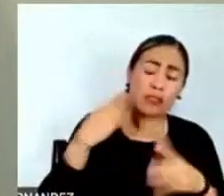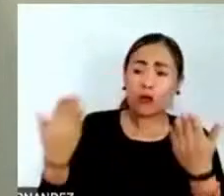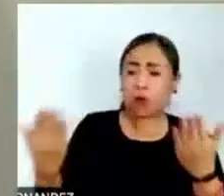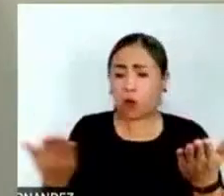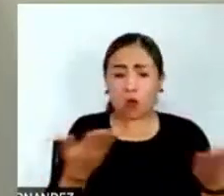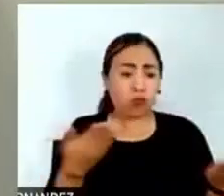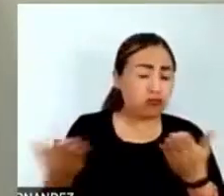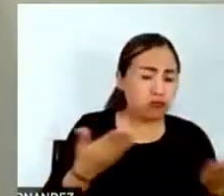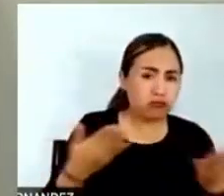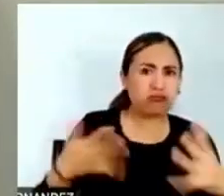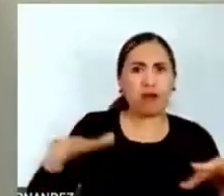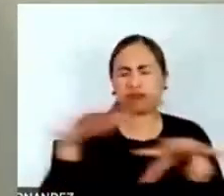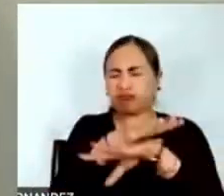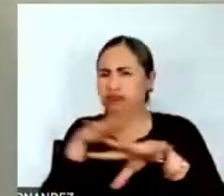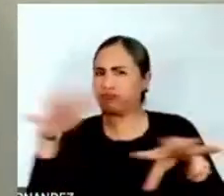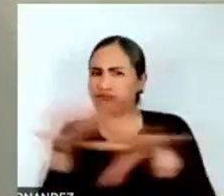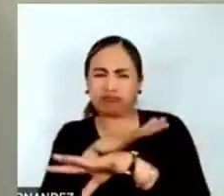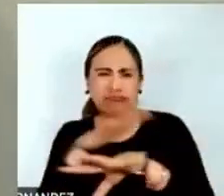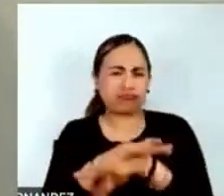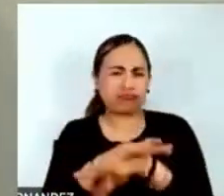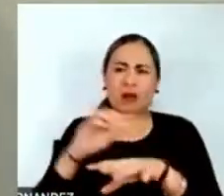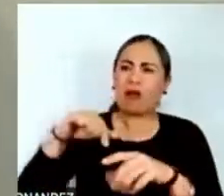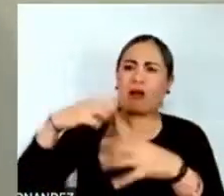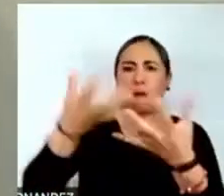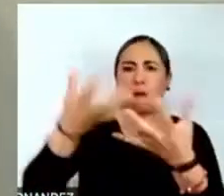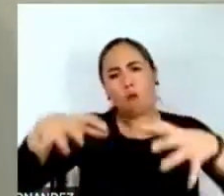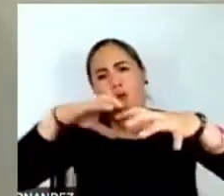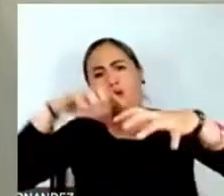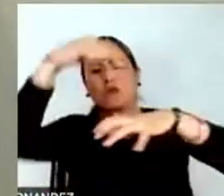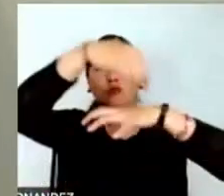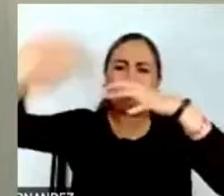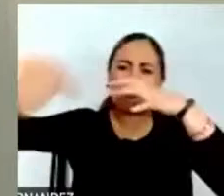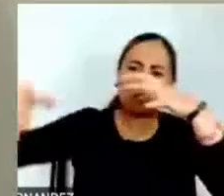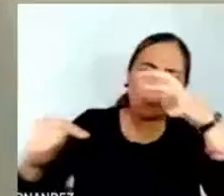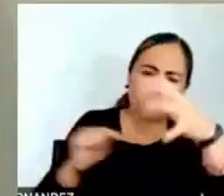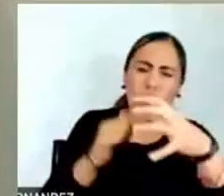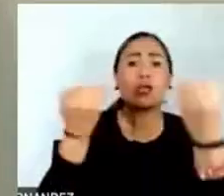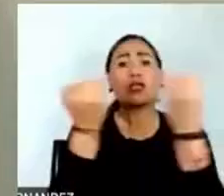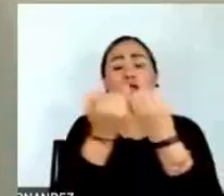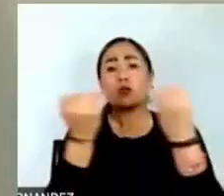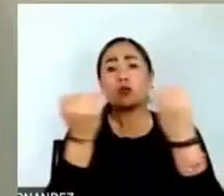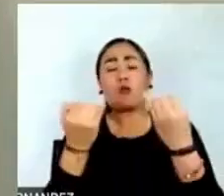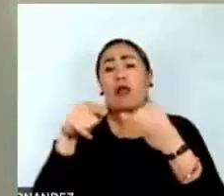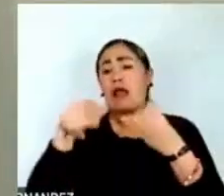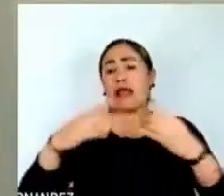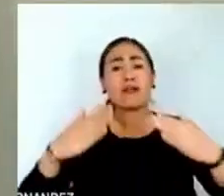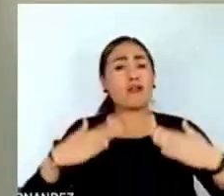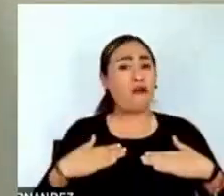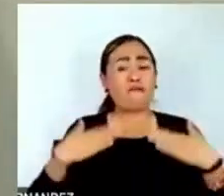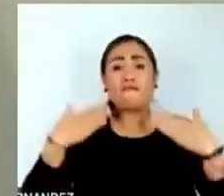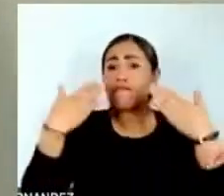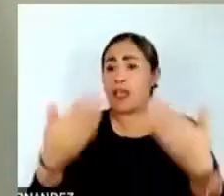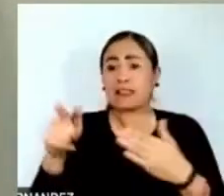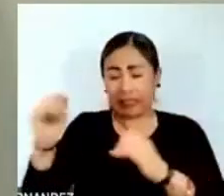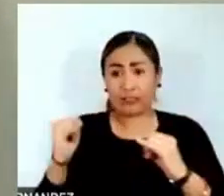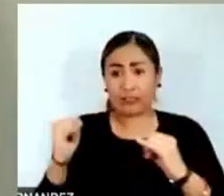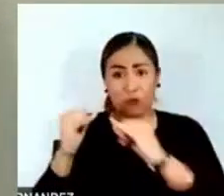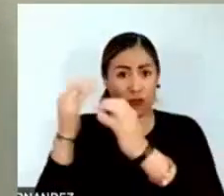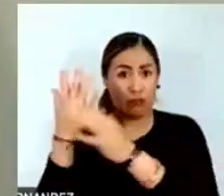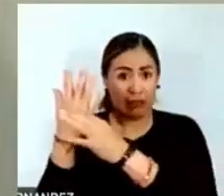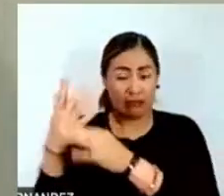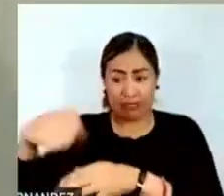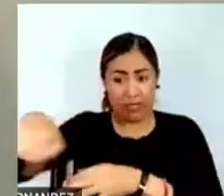la exacerbación de la desconfianza en las soluciones institucionales han dado lugar a